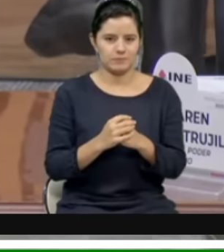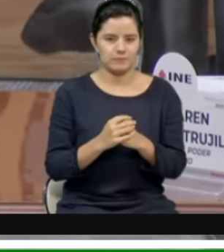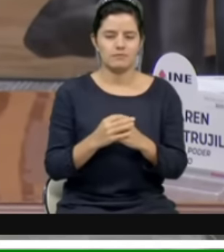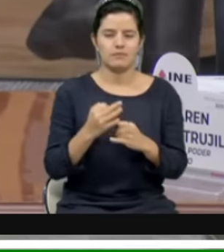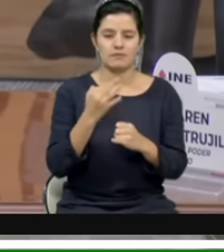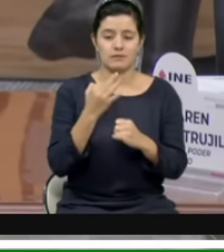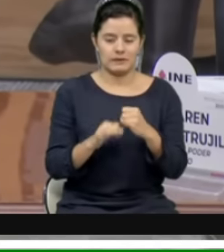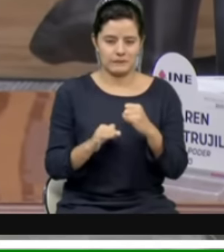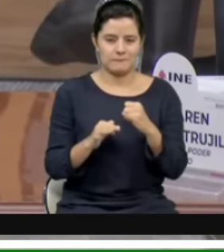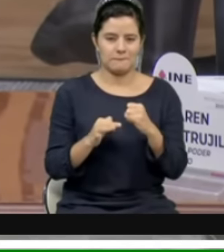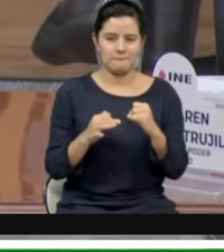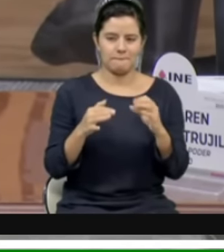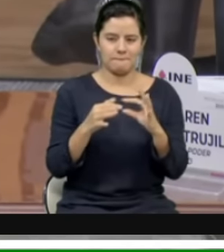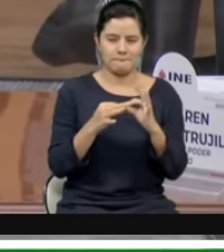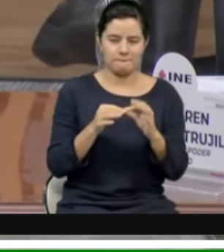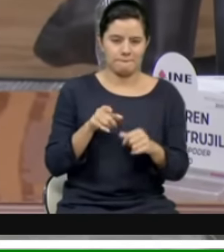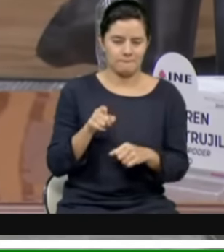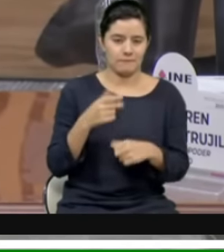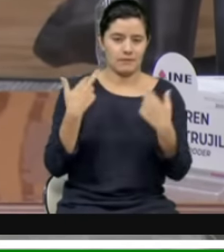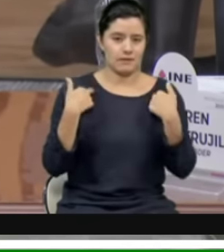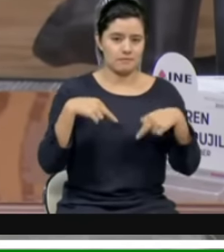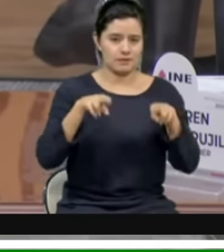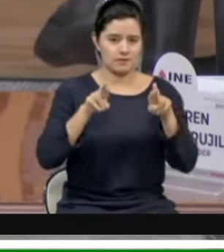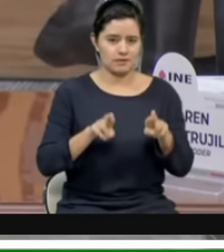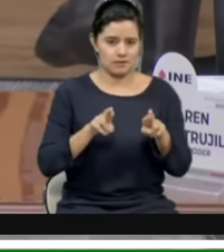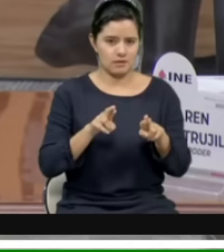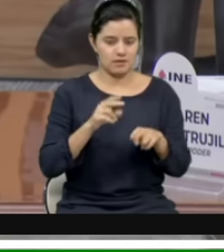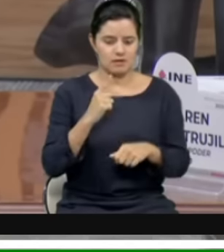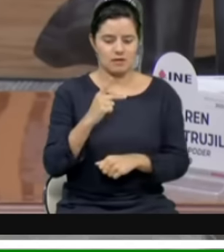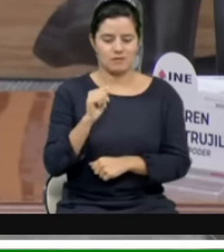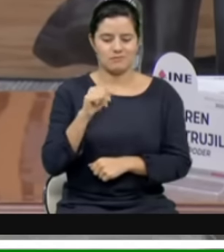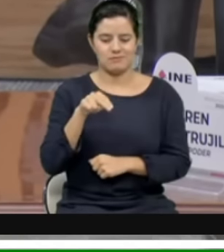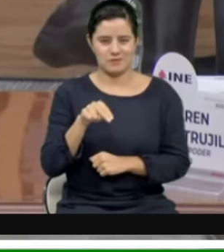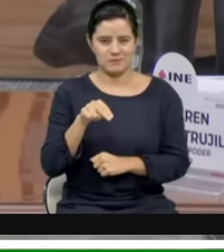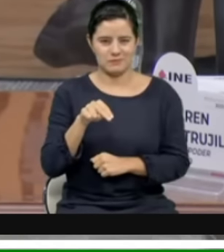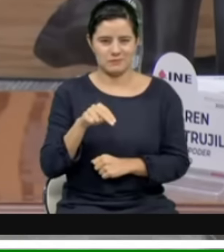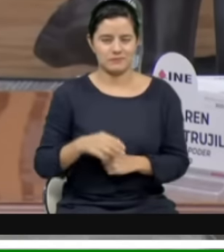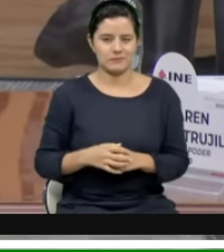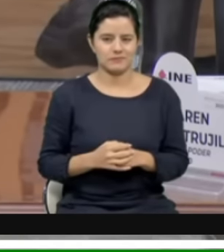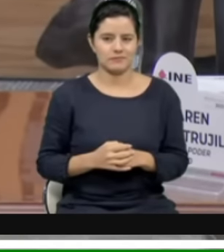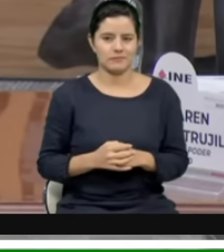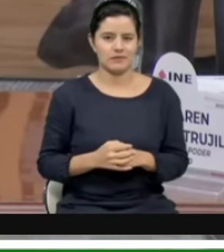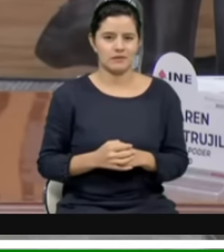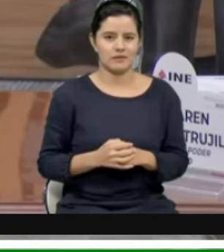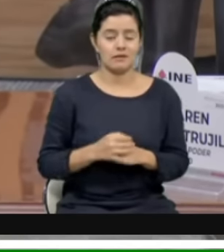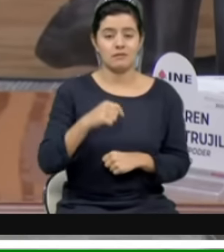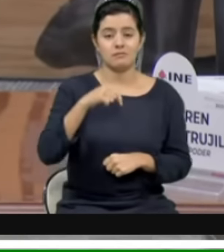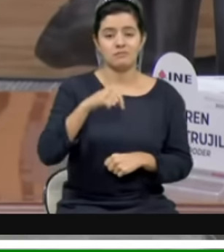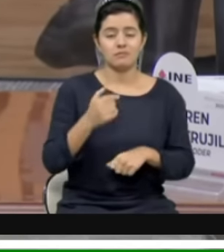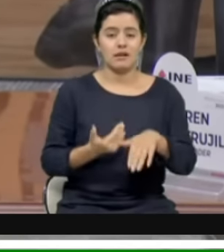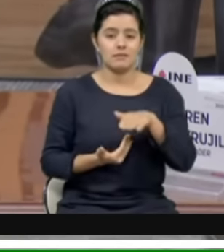decirle aquí a mi par representante de Acción Nacional pues esta es una